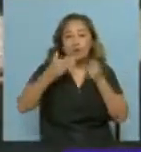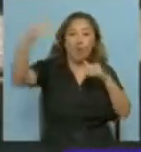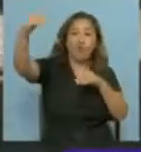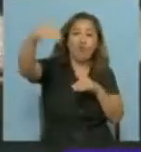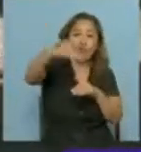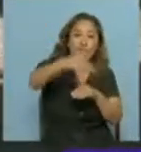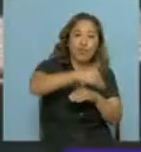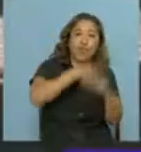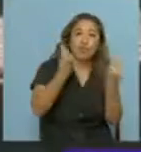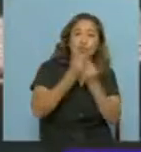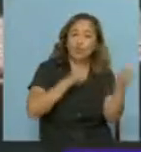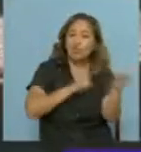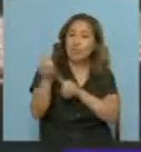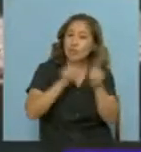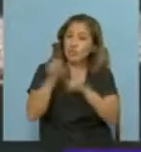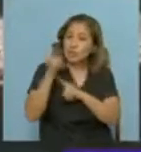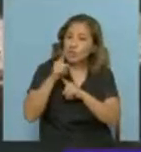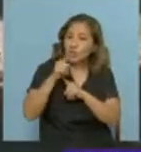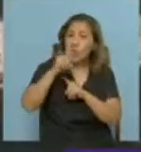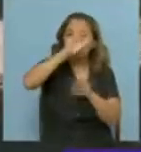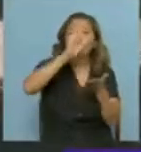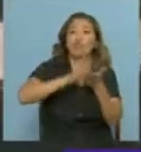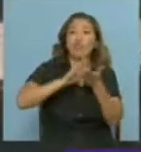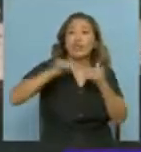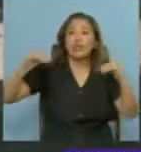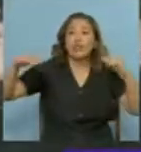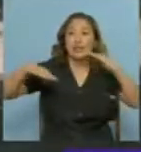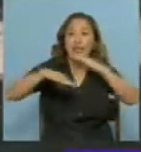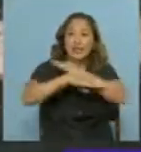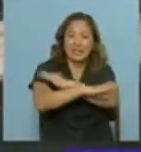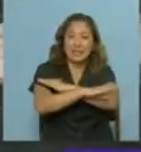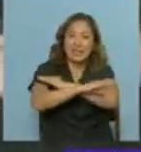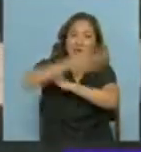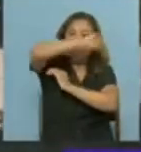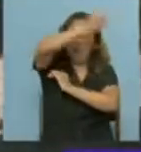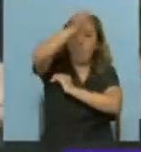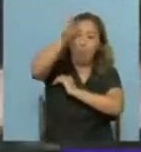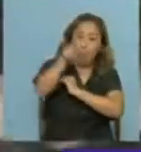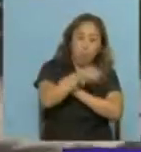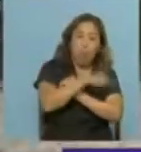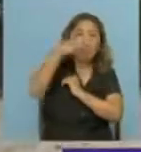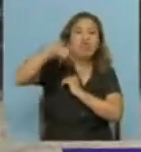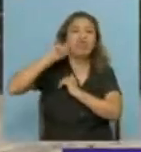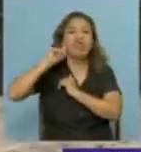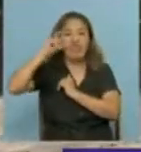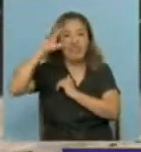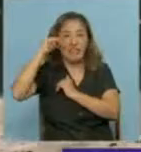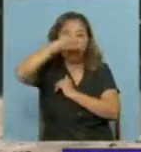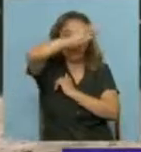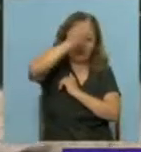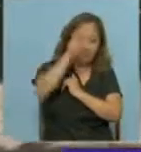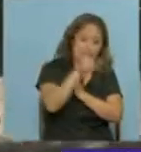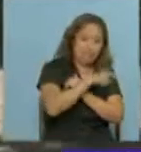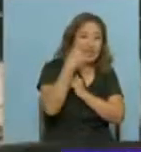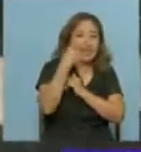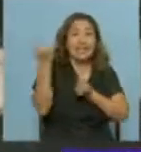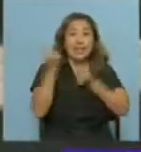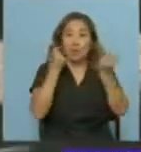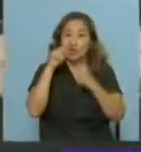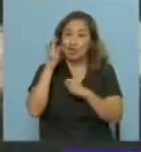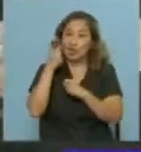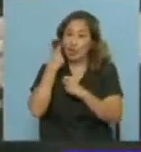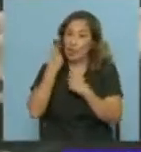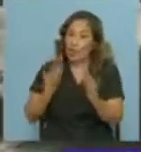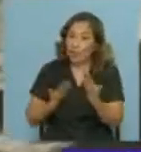bajan, muchos de ellos a gran velocidad, sobre la bajada de Ciudad de Nieva. Este auto se percató